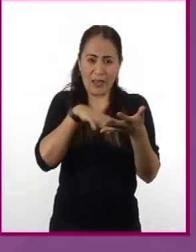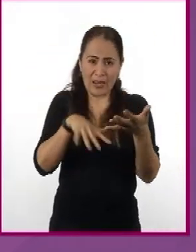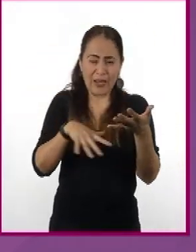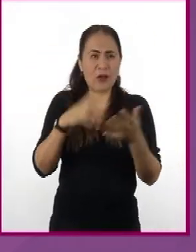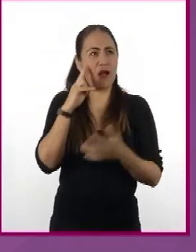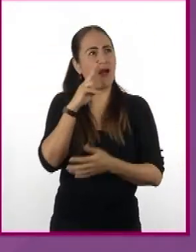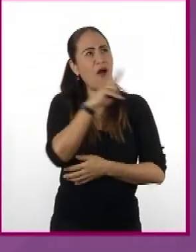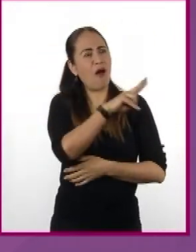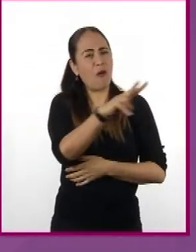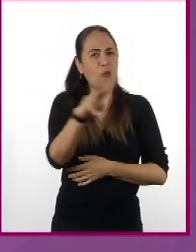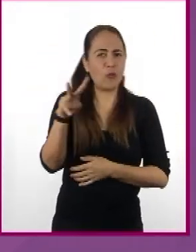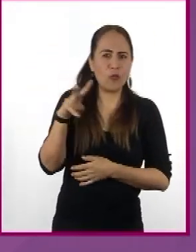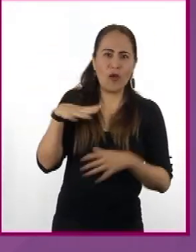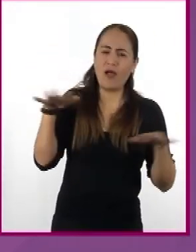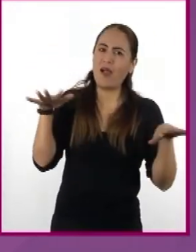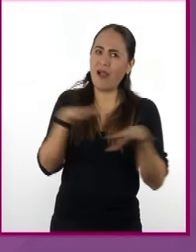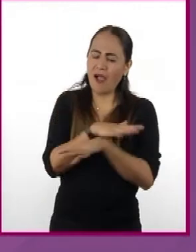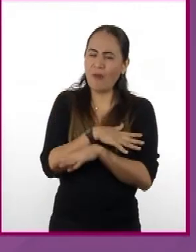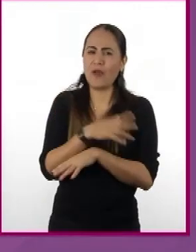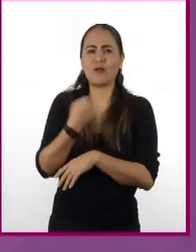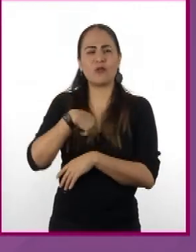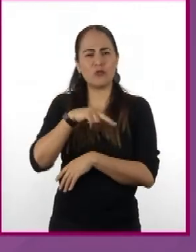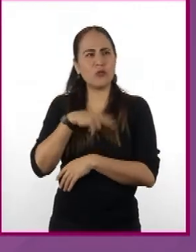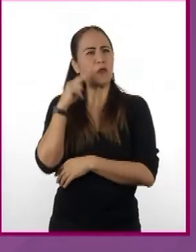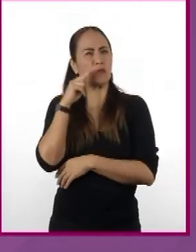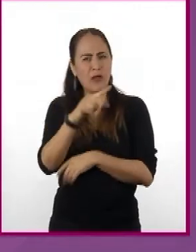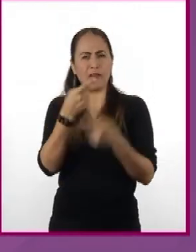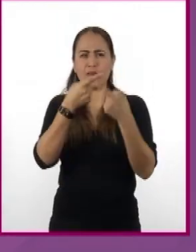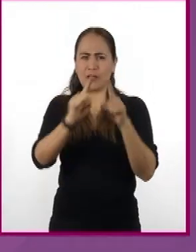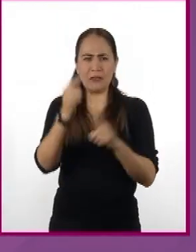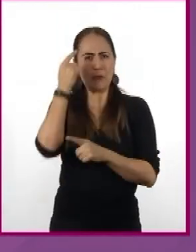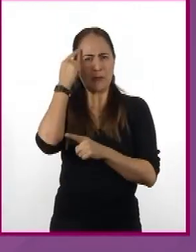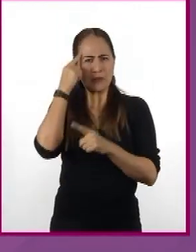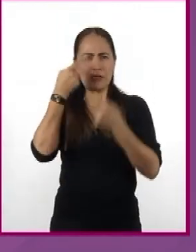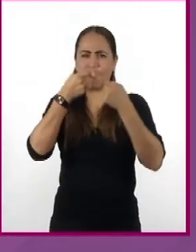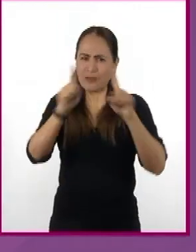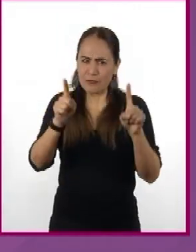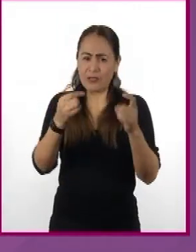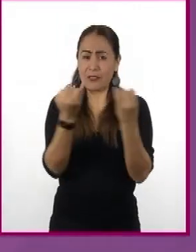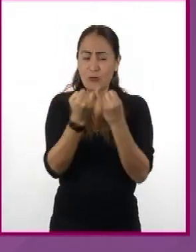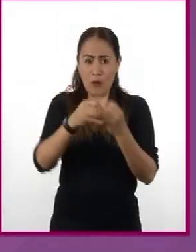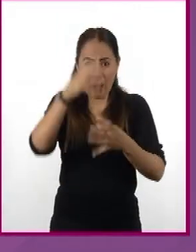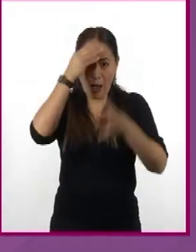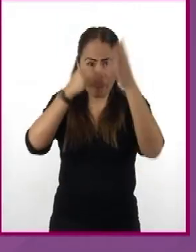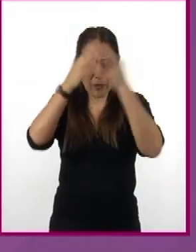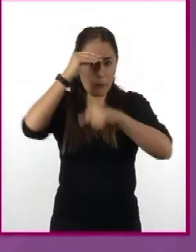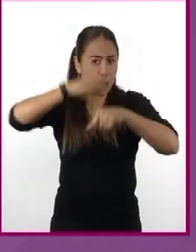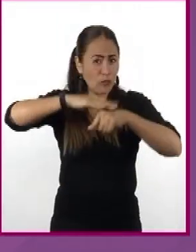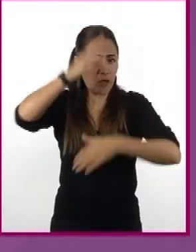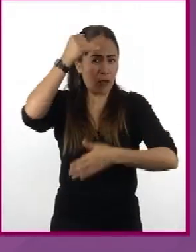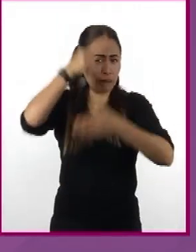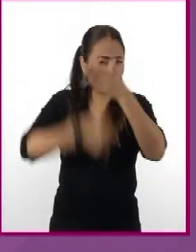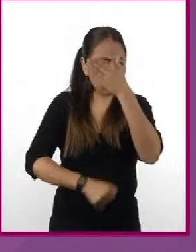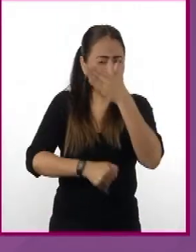de todo lo que vemos. Ya vemos distinto, pensamos distinto y, por supuesto, aprendemos otras cosas